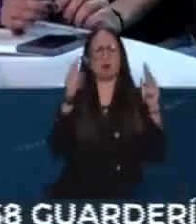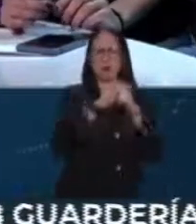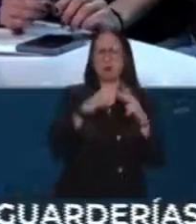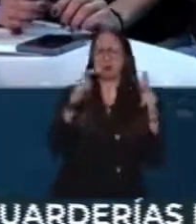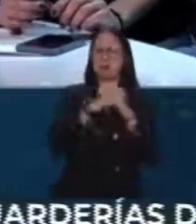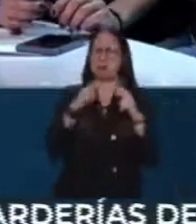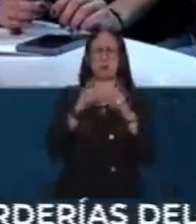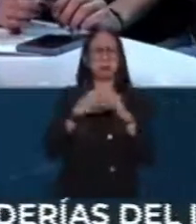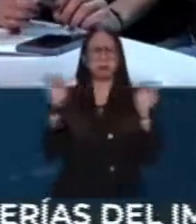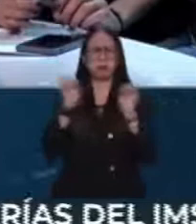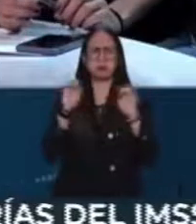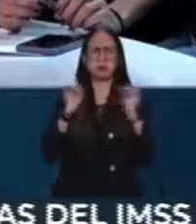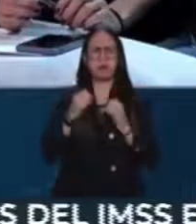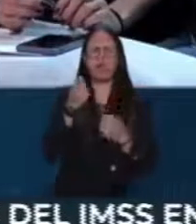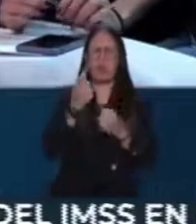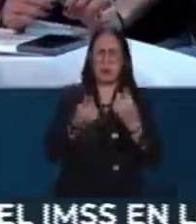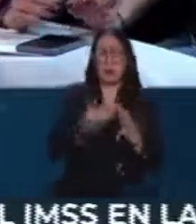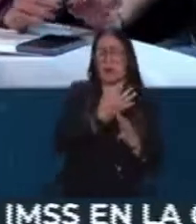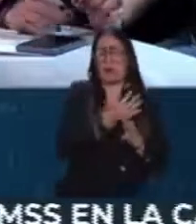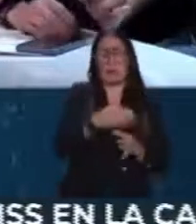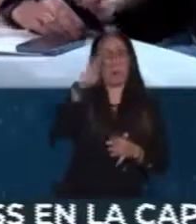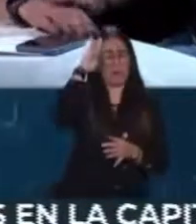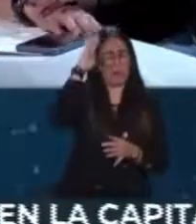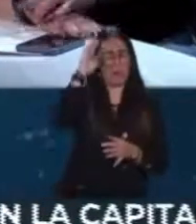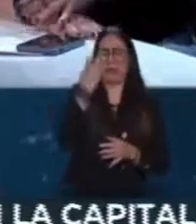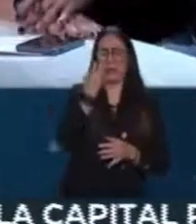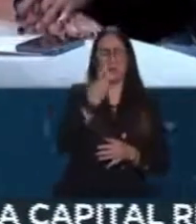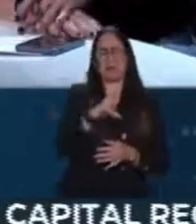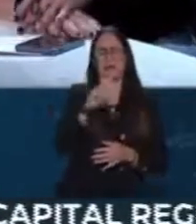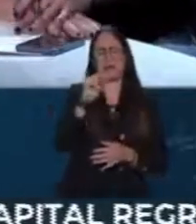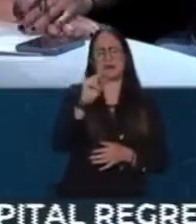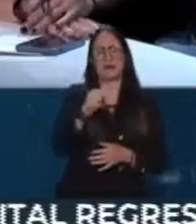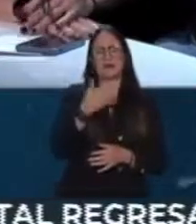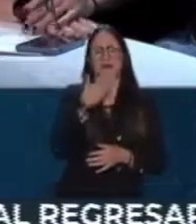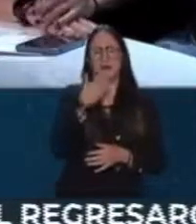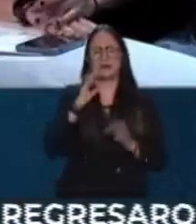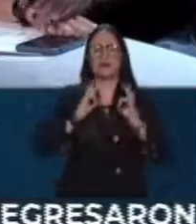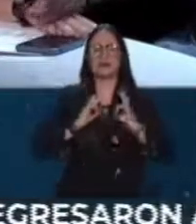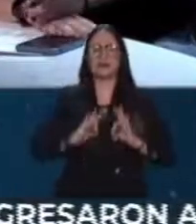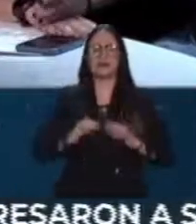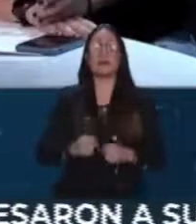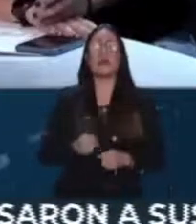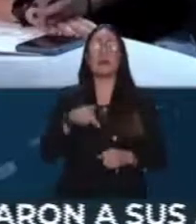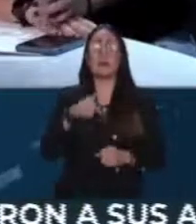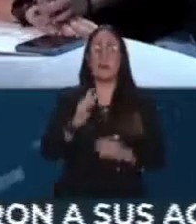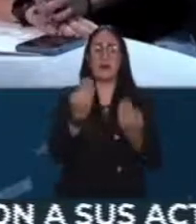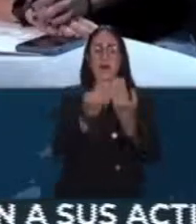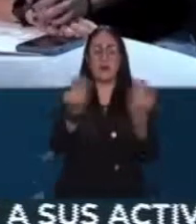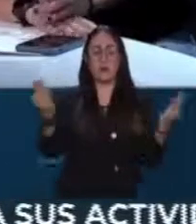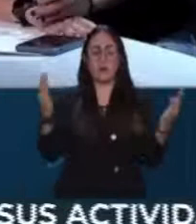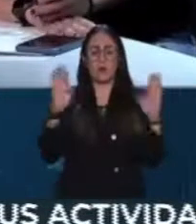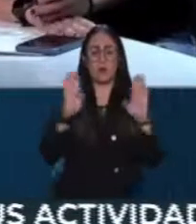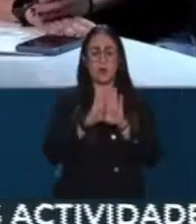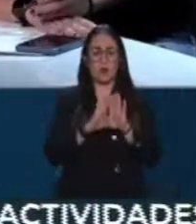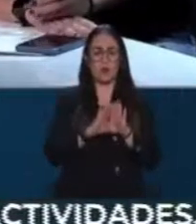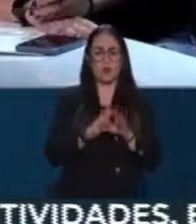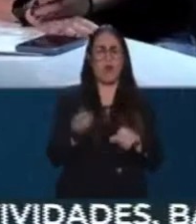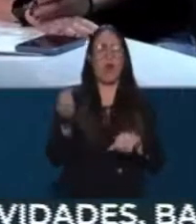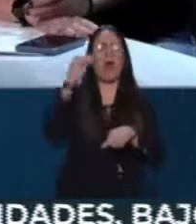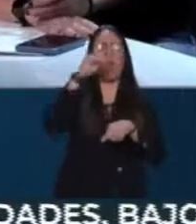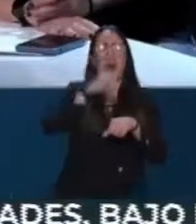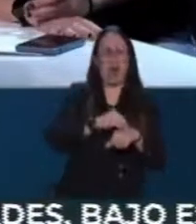como algunos esperaban. Así es, Alberto. Y bueno, lo de la tardanza en la instalación de las casillas también se entiende debido a los